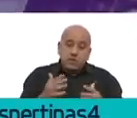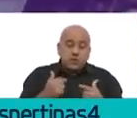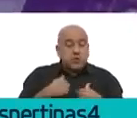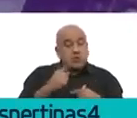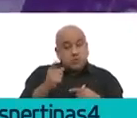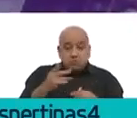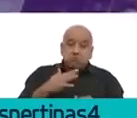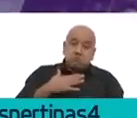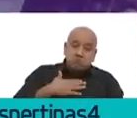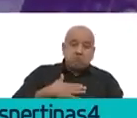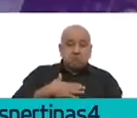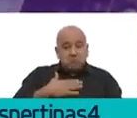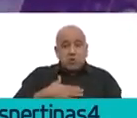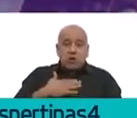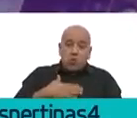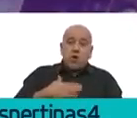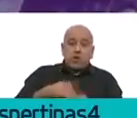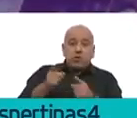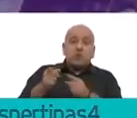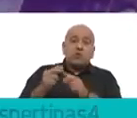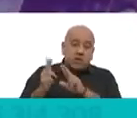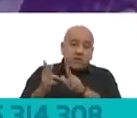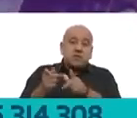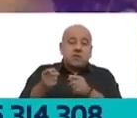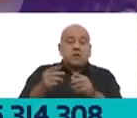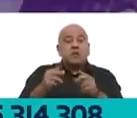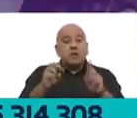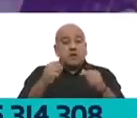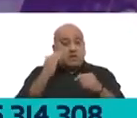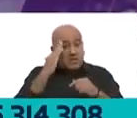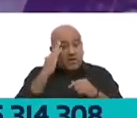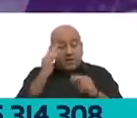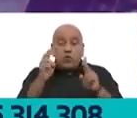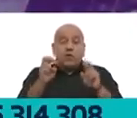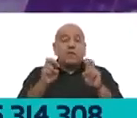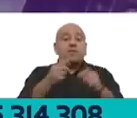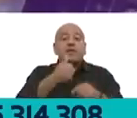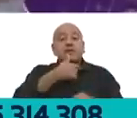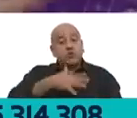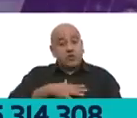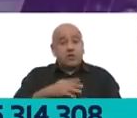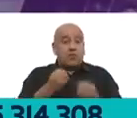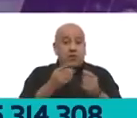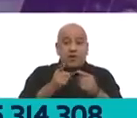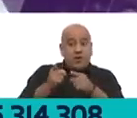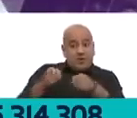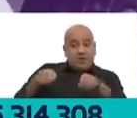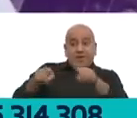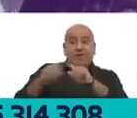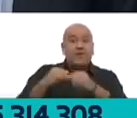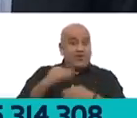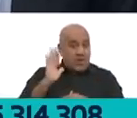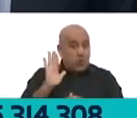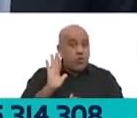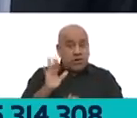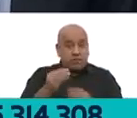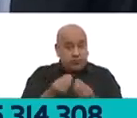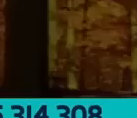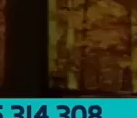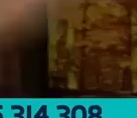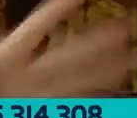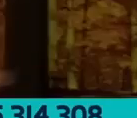un bajista liberal no existe y ahí nos metemos en un tema que yo ni siquiera